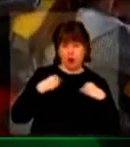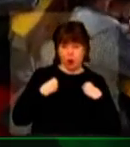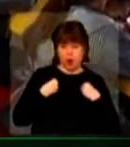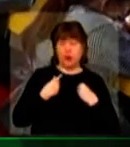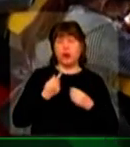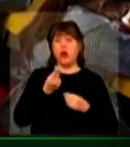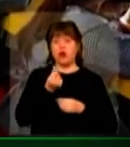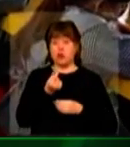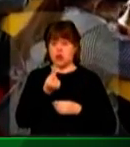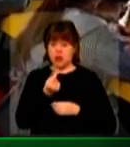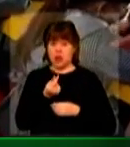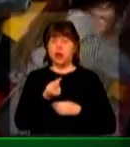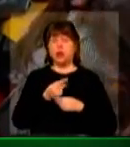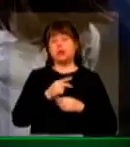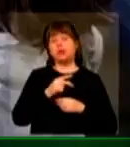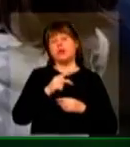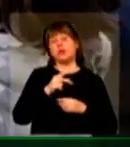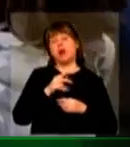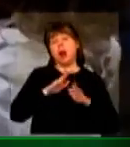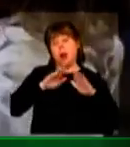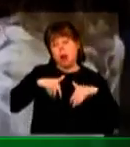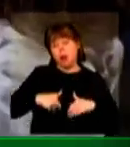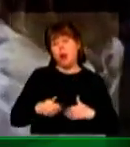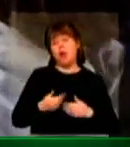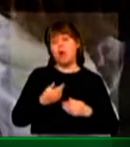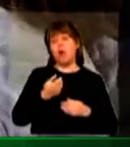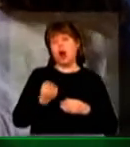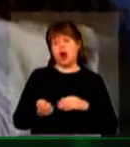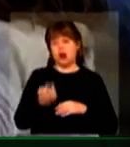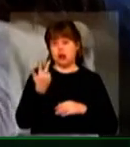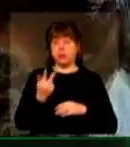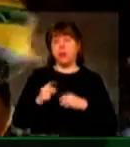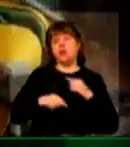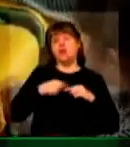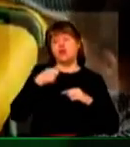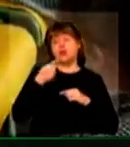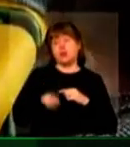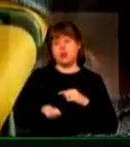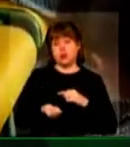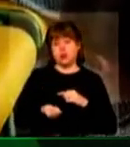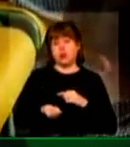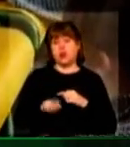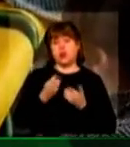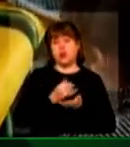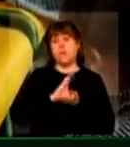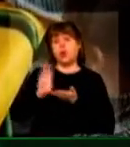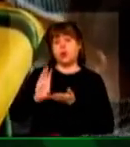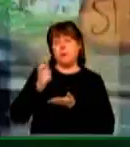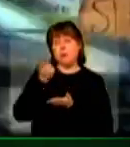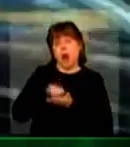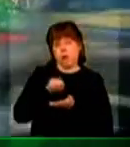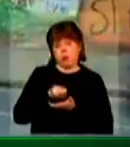Sí, con recursos que tiene la propia institución y que nosotros luego reembolsamos, luego nosotros